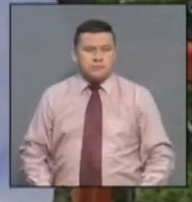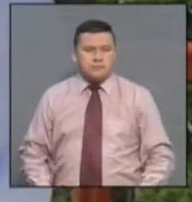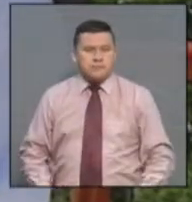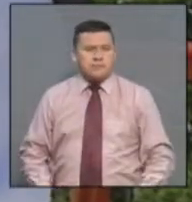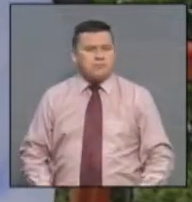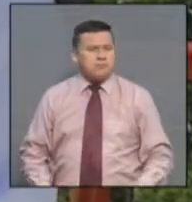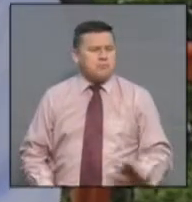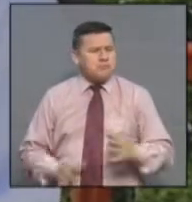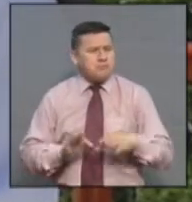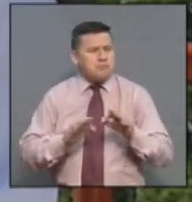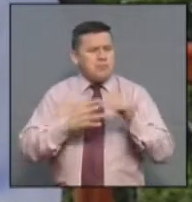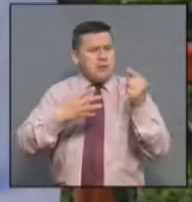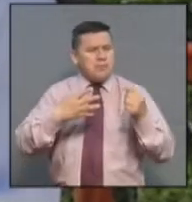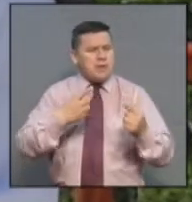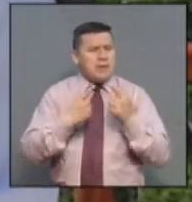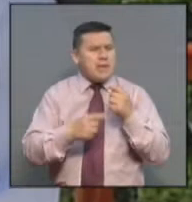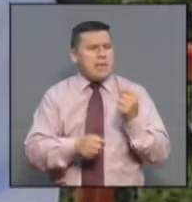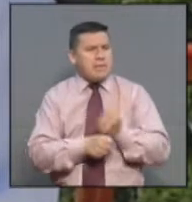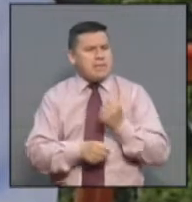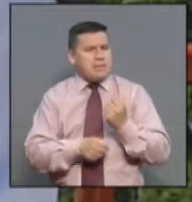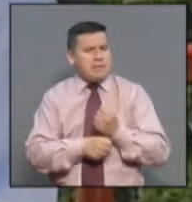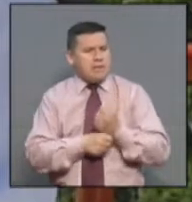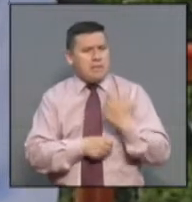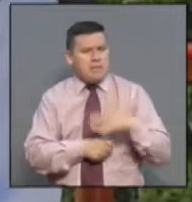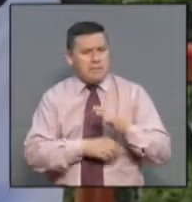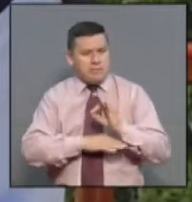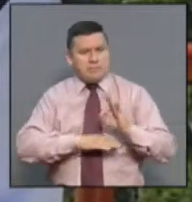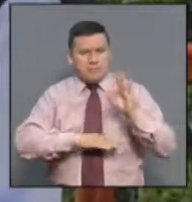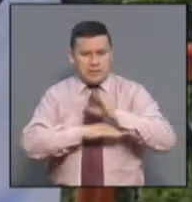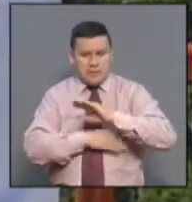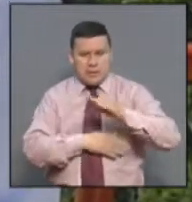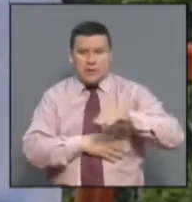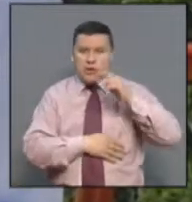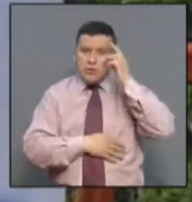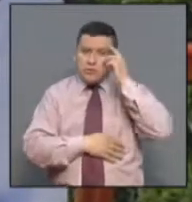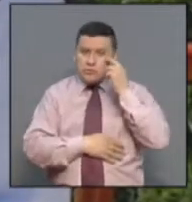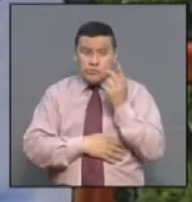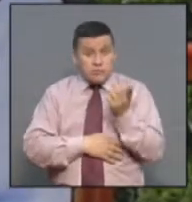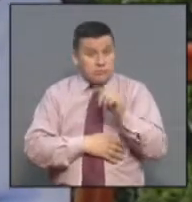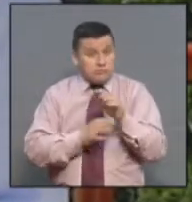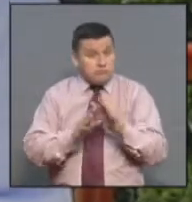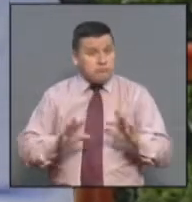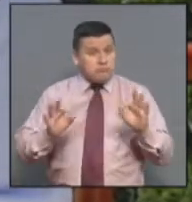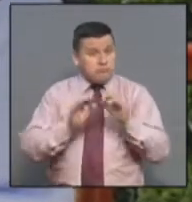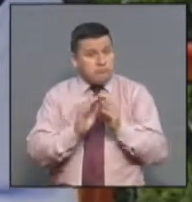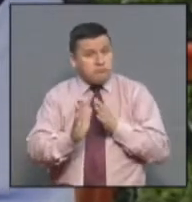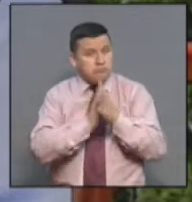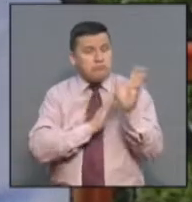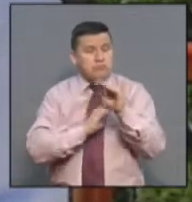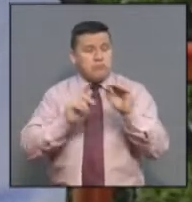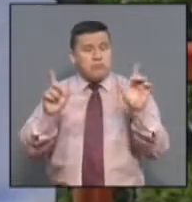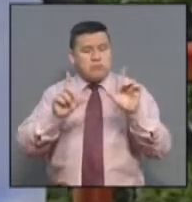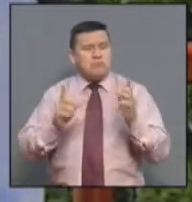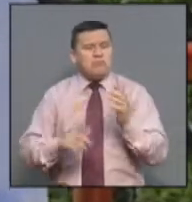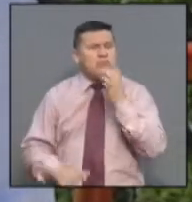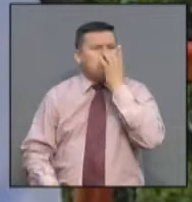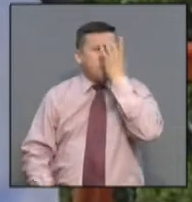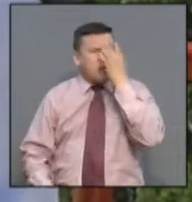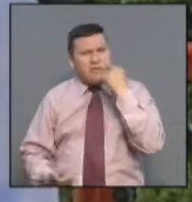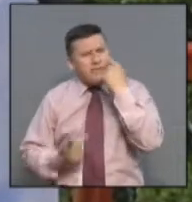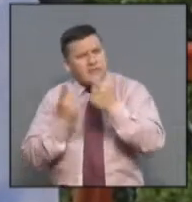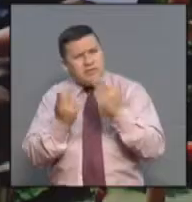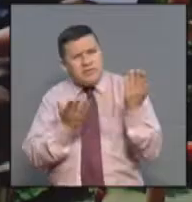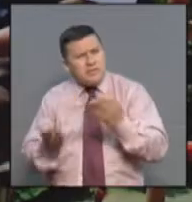hablar de todos esos importantes temas del trabajo que desarrolla la Territorial de Antioquia Chocó, también es importante contarle a los televidentes por qué visitar